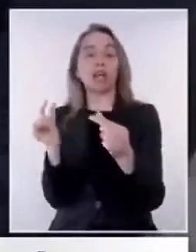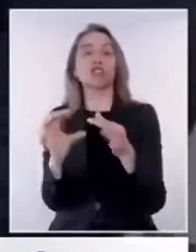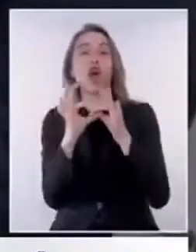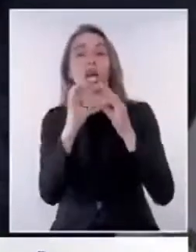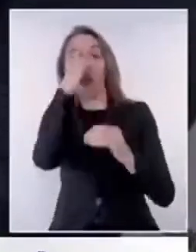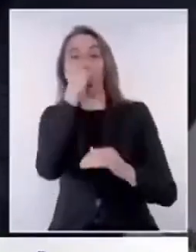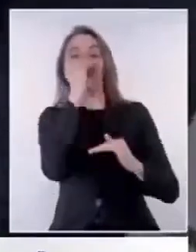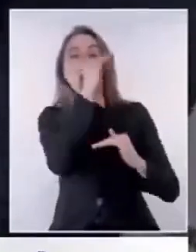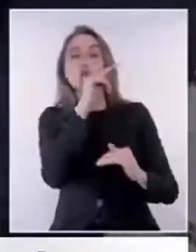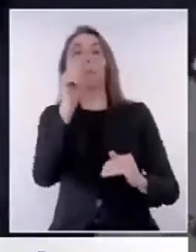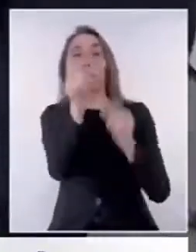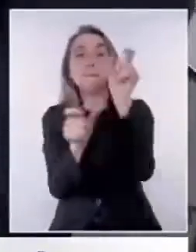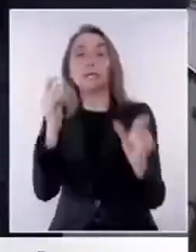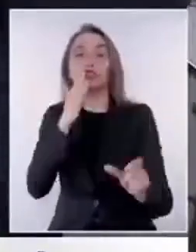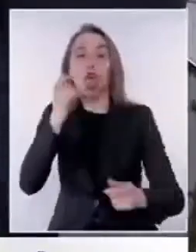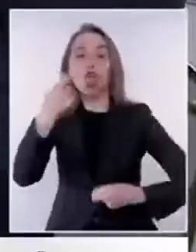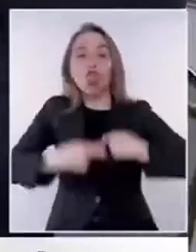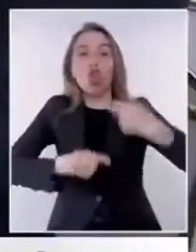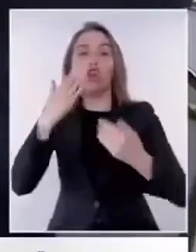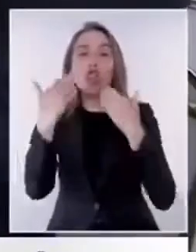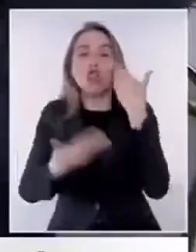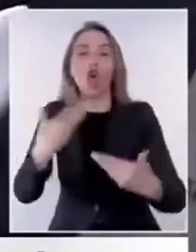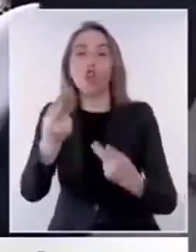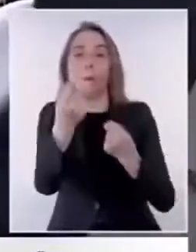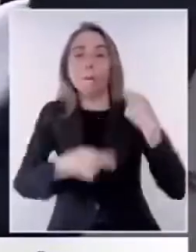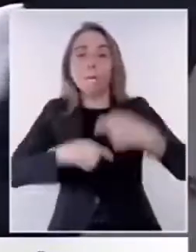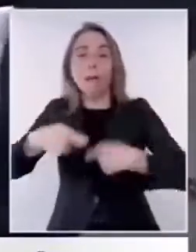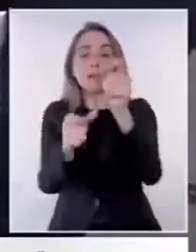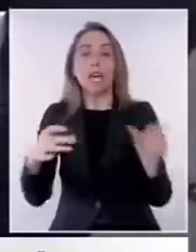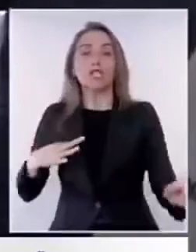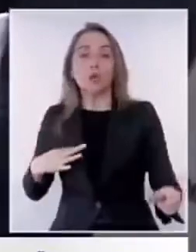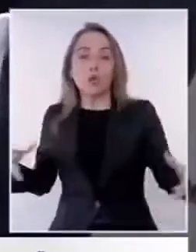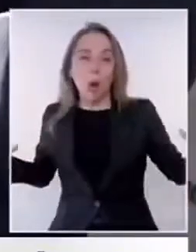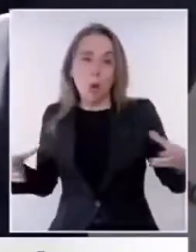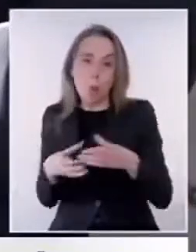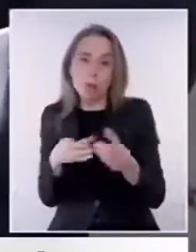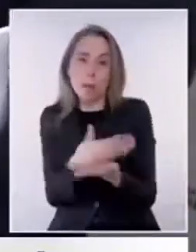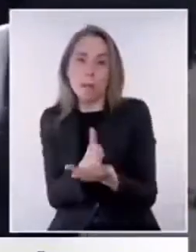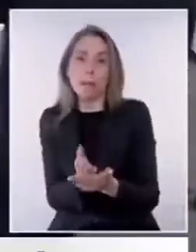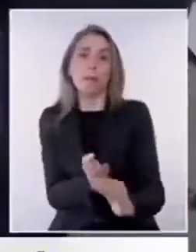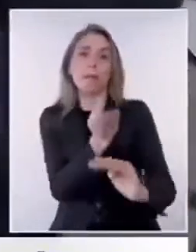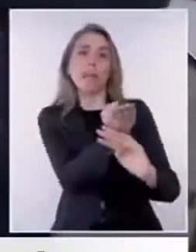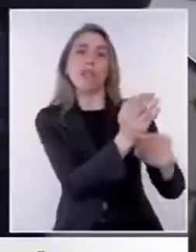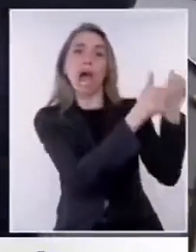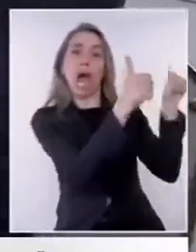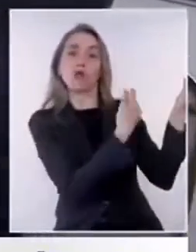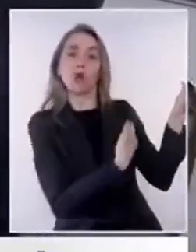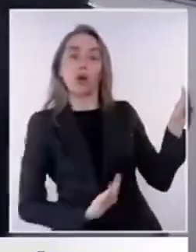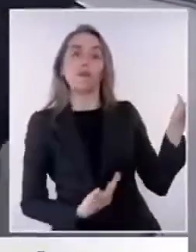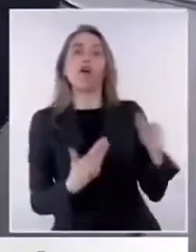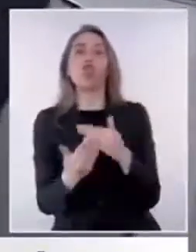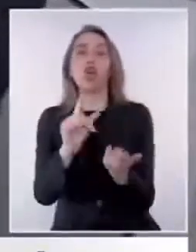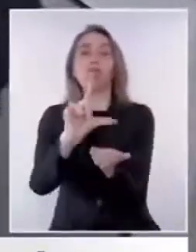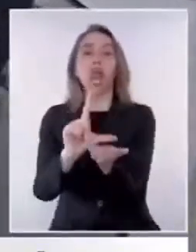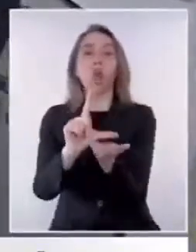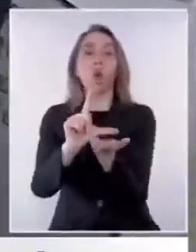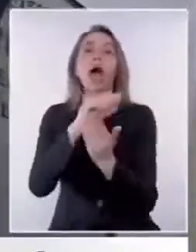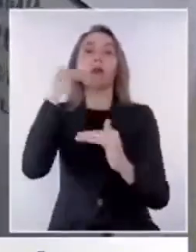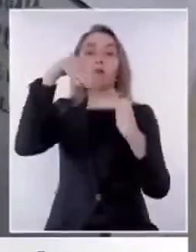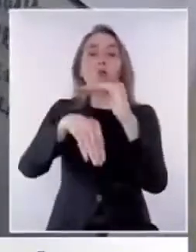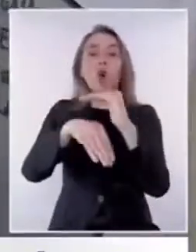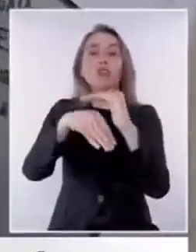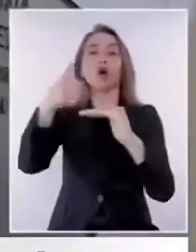fuera por el aporte y también porque la ciudadanía se organiza y le pide a las autoridades un lugar donde recordar la memoria. O